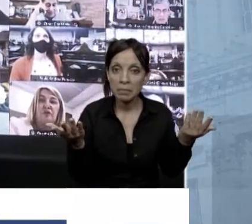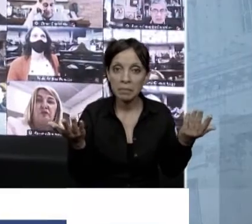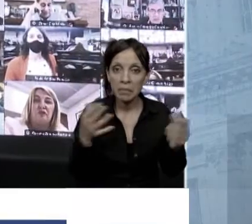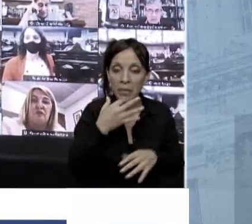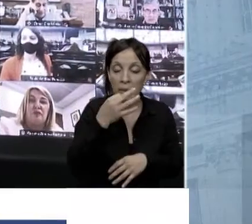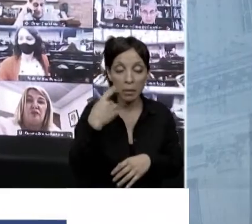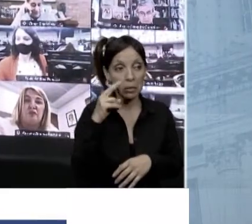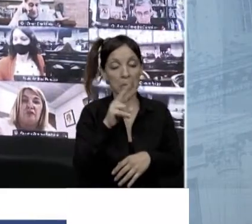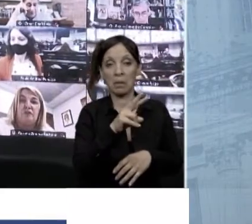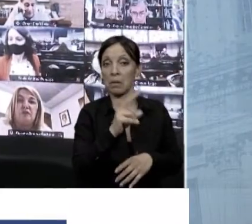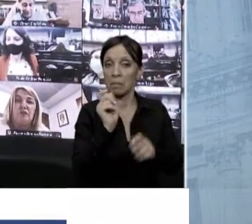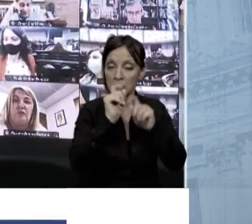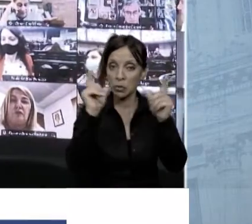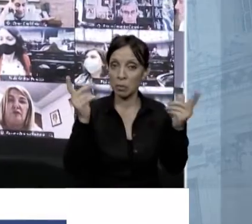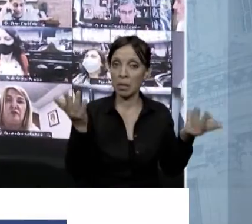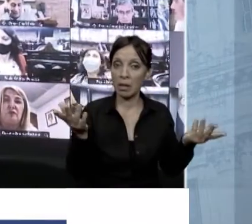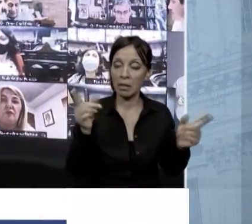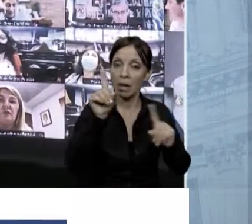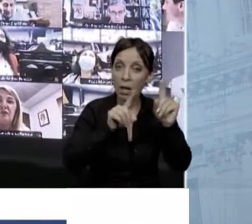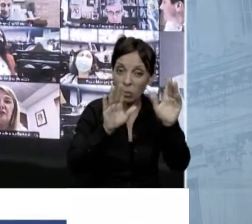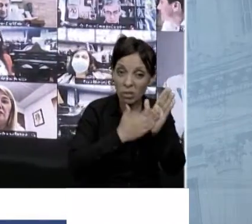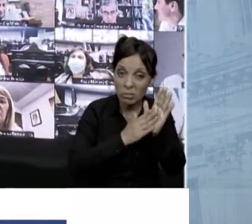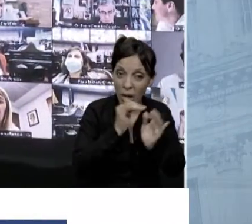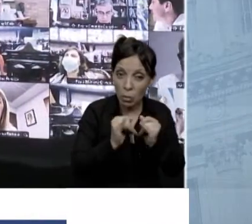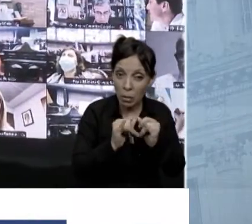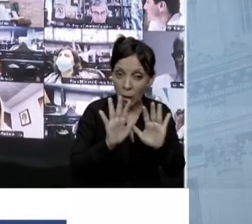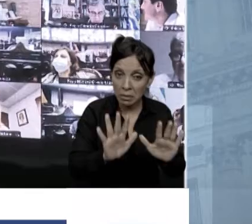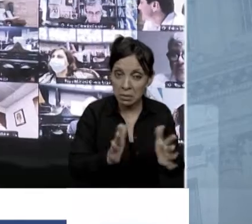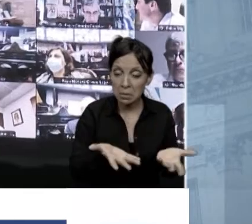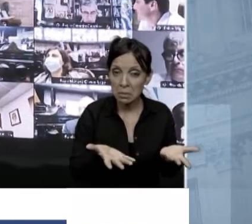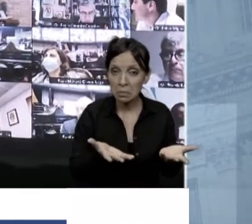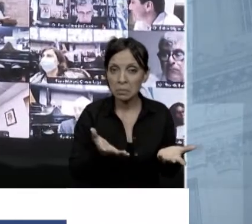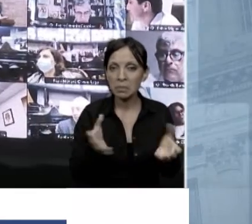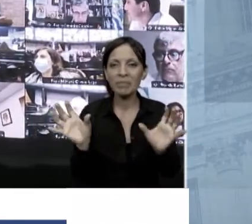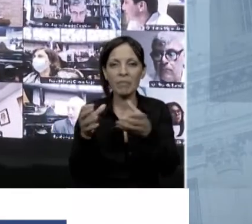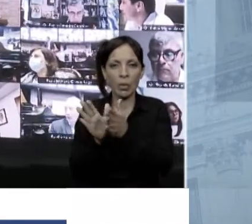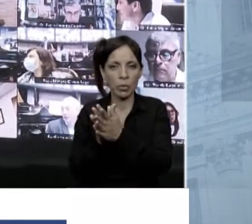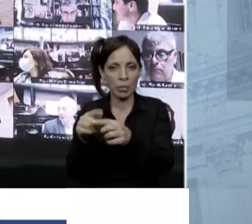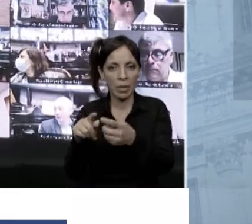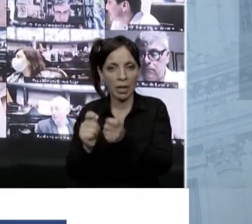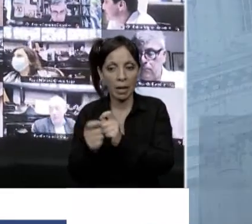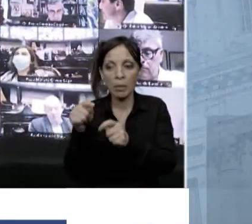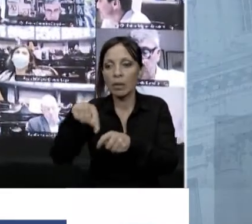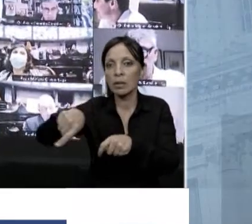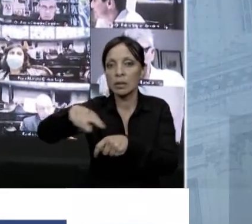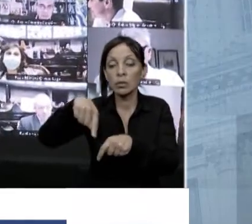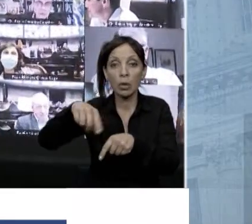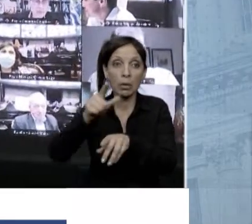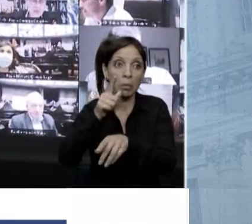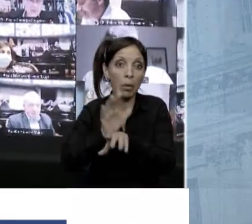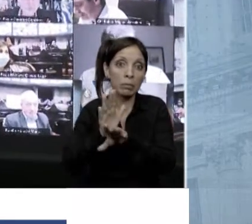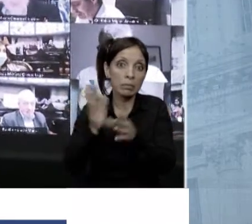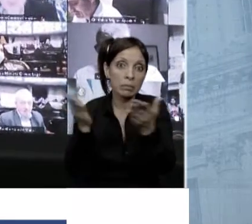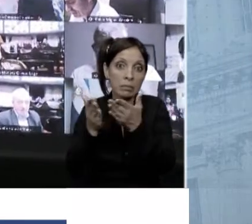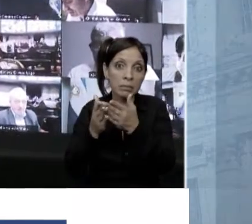que me sorprende algunos argumentos del bloque de Juntos por el Cambio que hoy se dedicó a hacer una estudiantina.